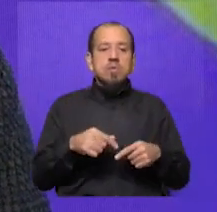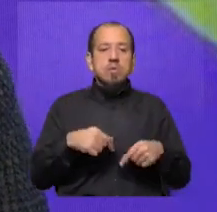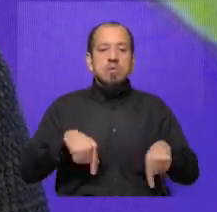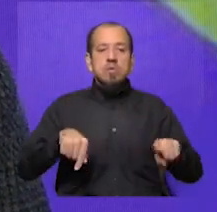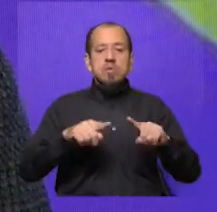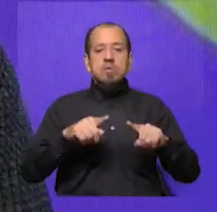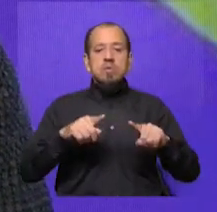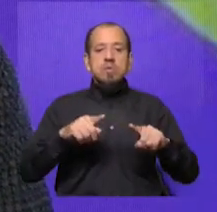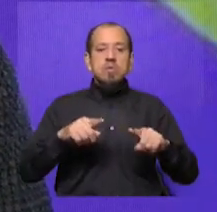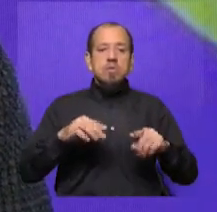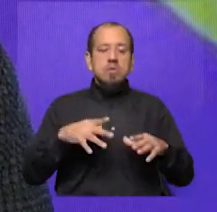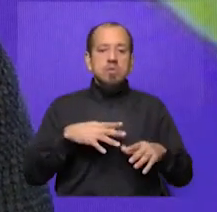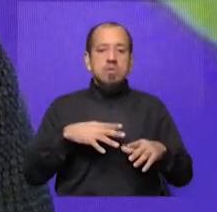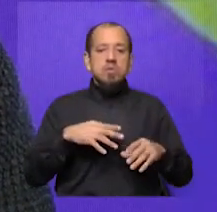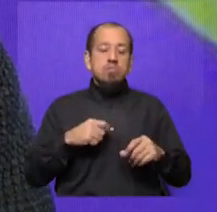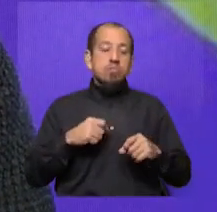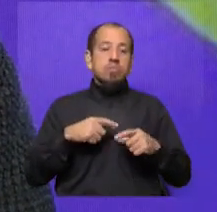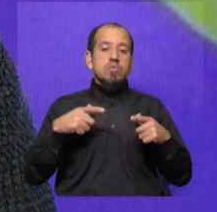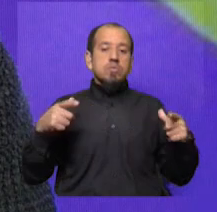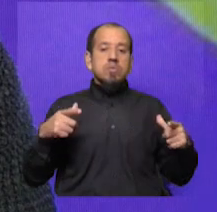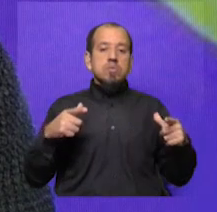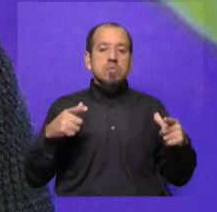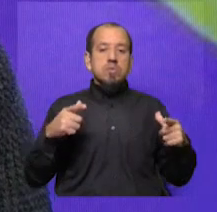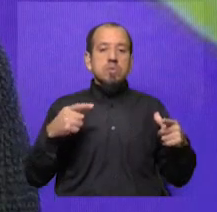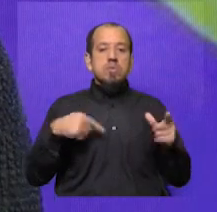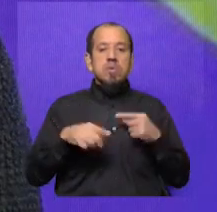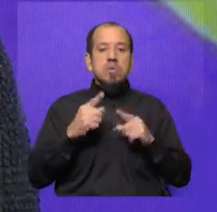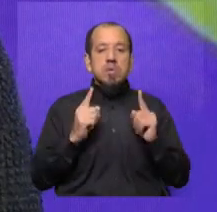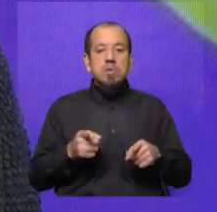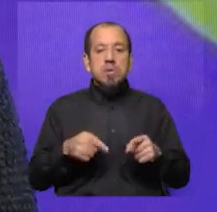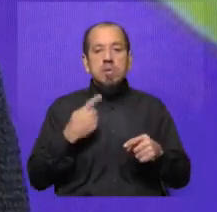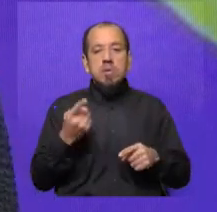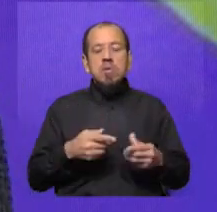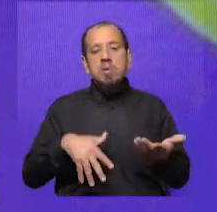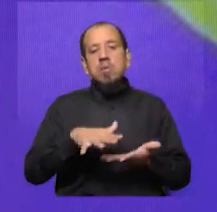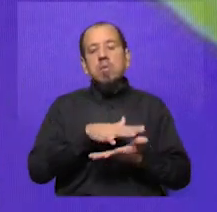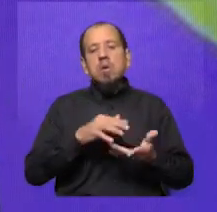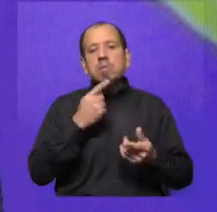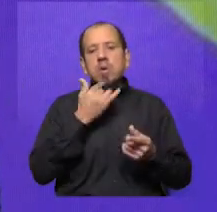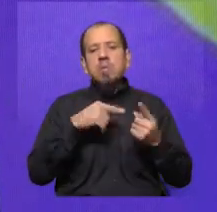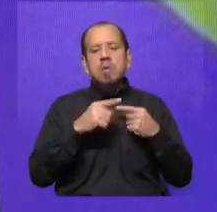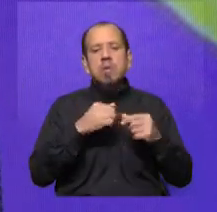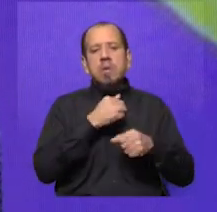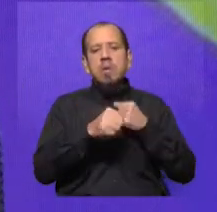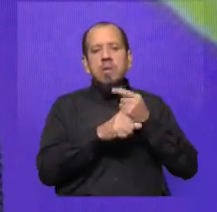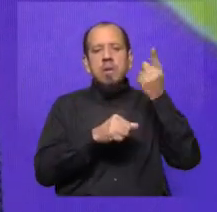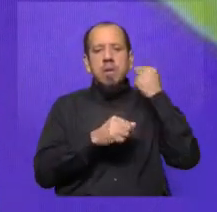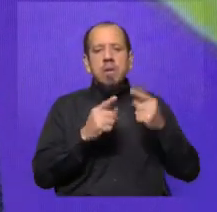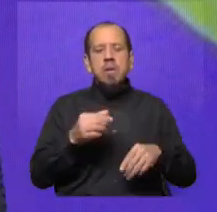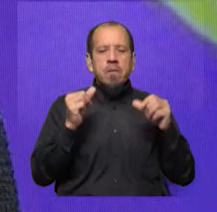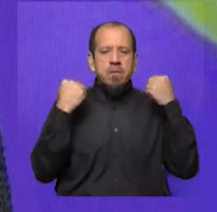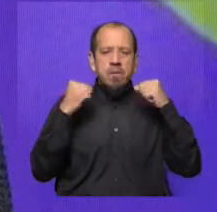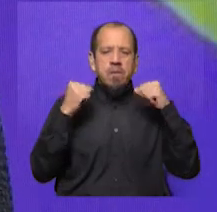e ilustradoras que es súper grande pero también potenciar otras áreas no el año pasado incorporamos los deportes electrónicos